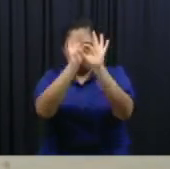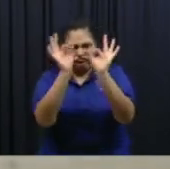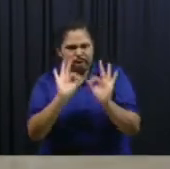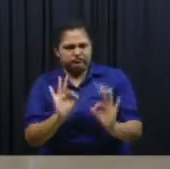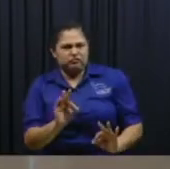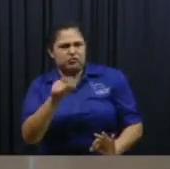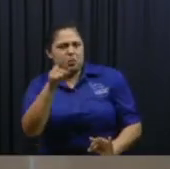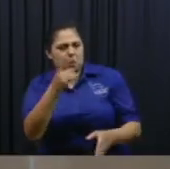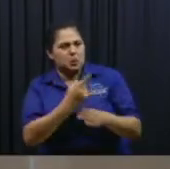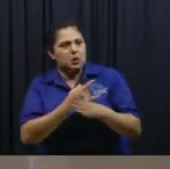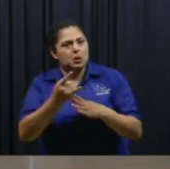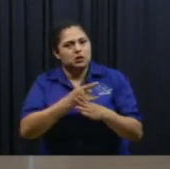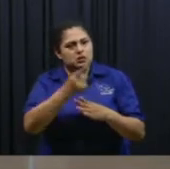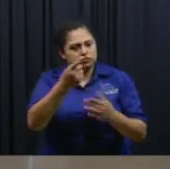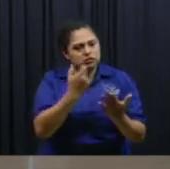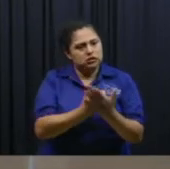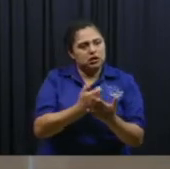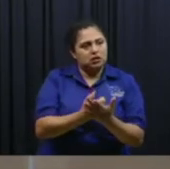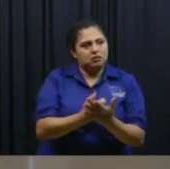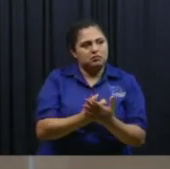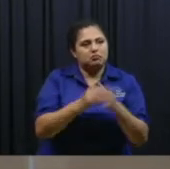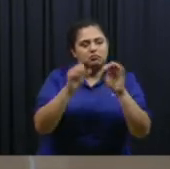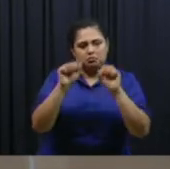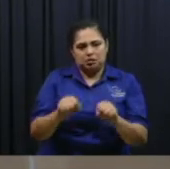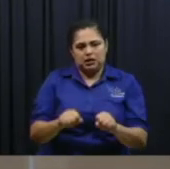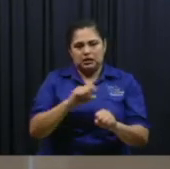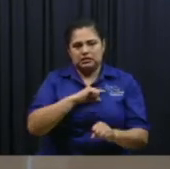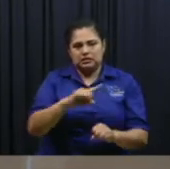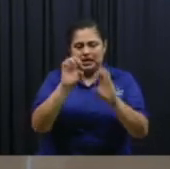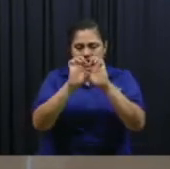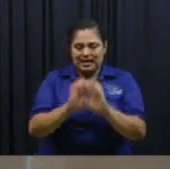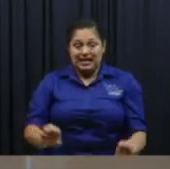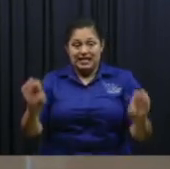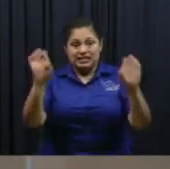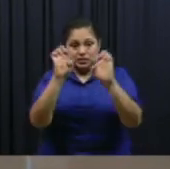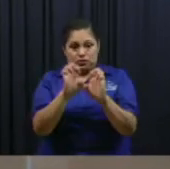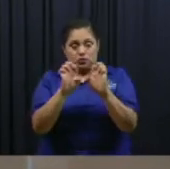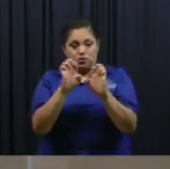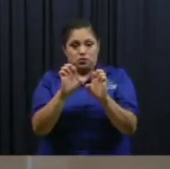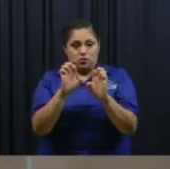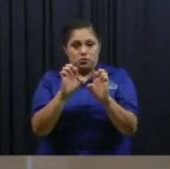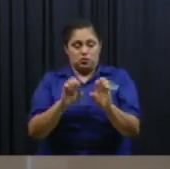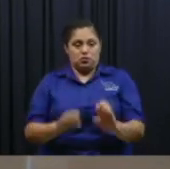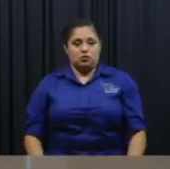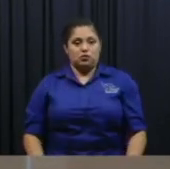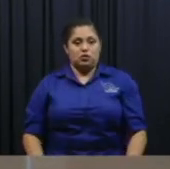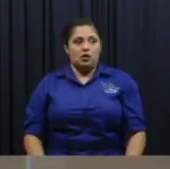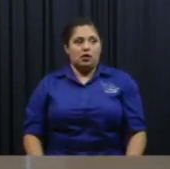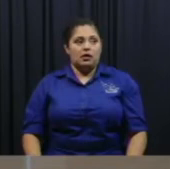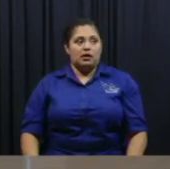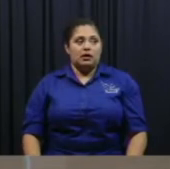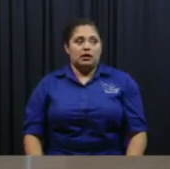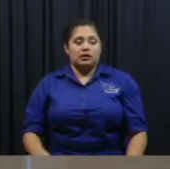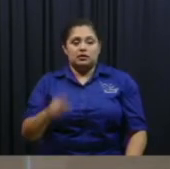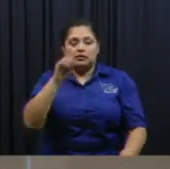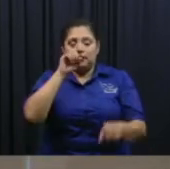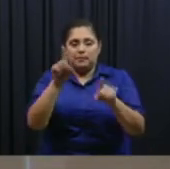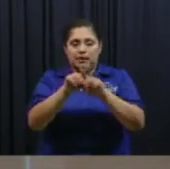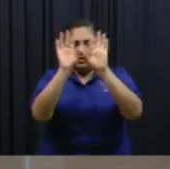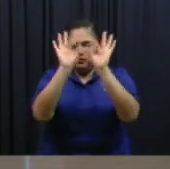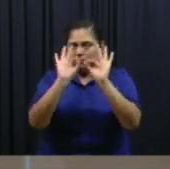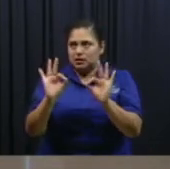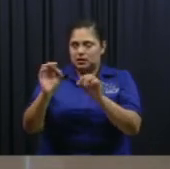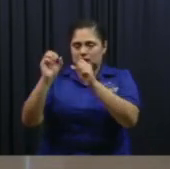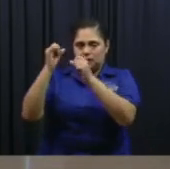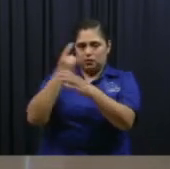utilizas tu dinero se puede constituir en un escudo divino a tu favor y la forma como utiliza la sabiduría que